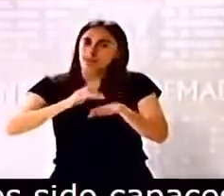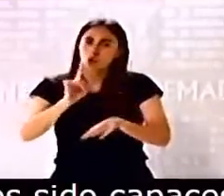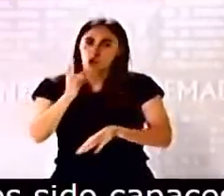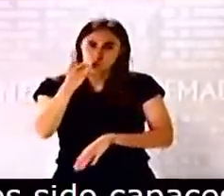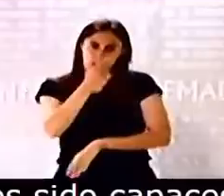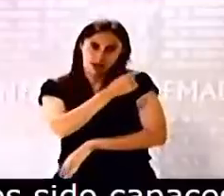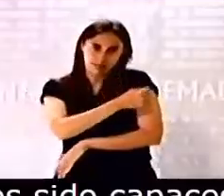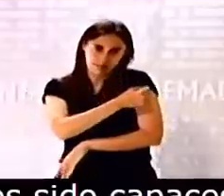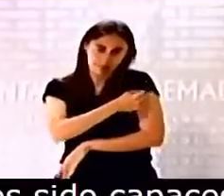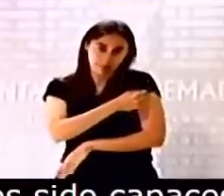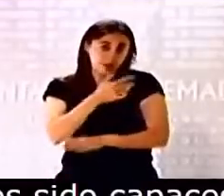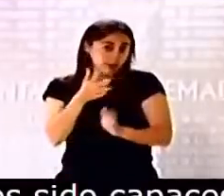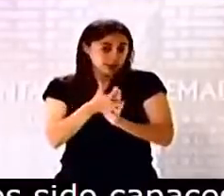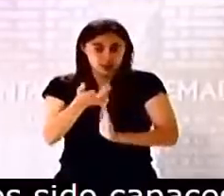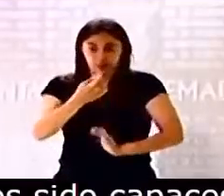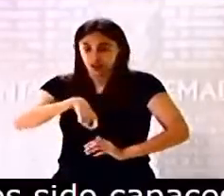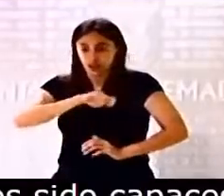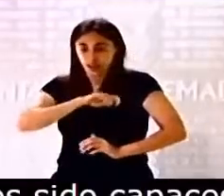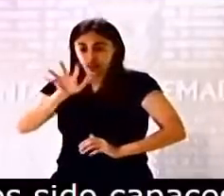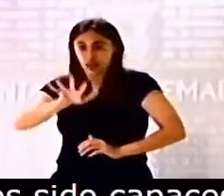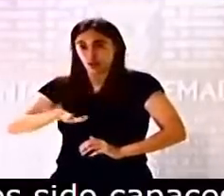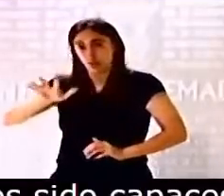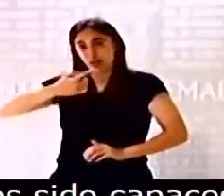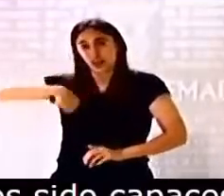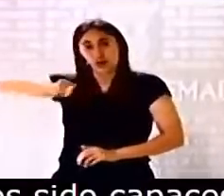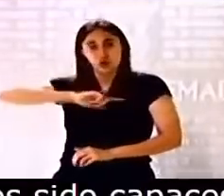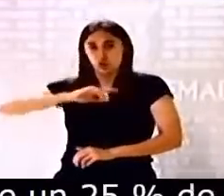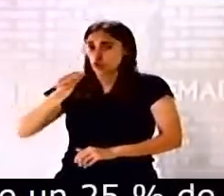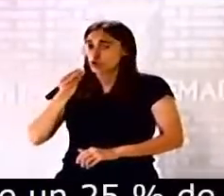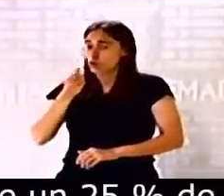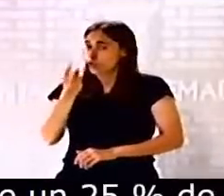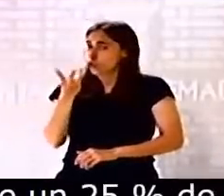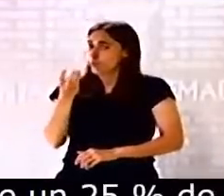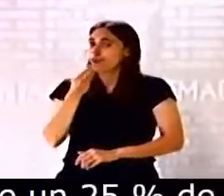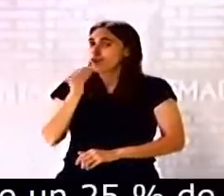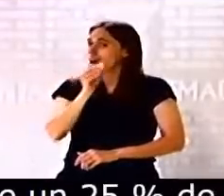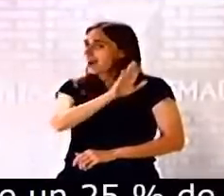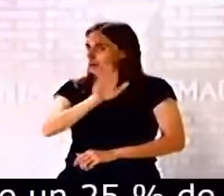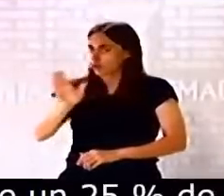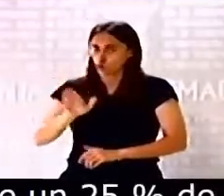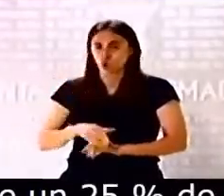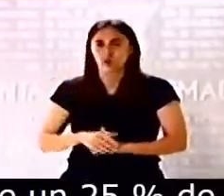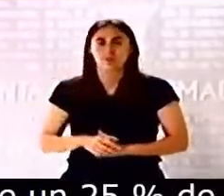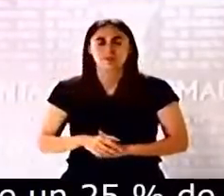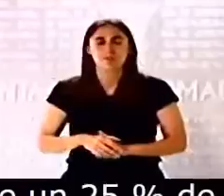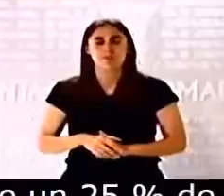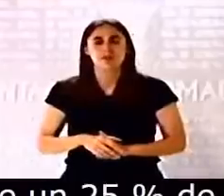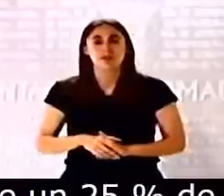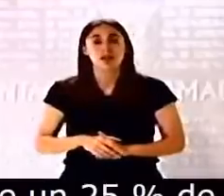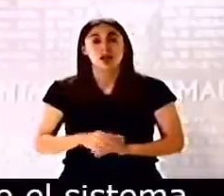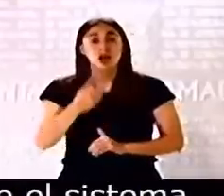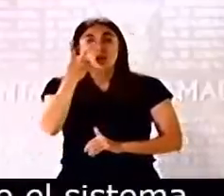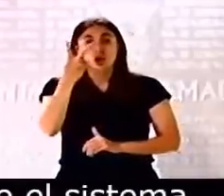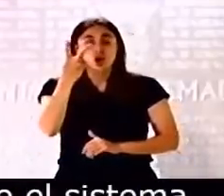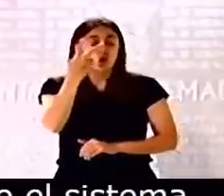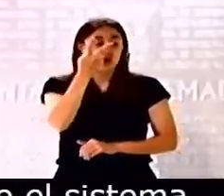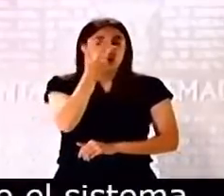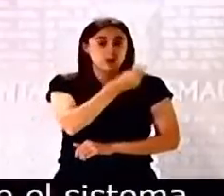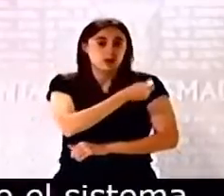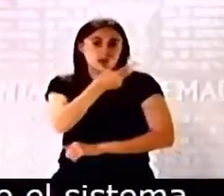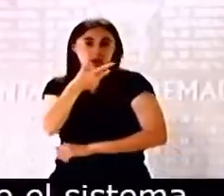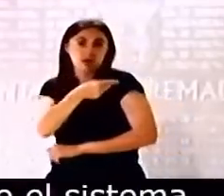la más alta de todo el país, de todo el Sistema Nacional de Salud. Con 2 dosis hemos sido capaces de vacunar